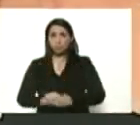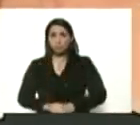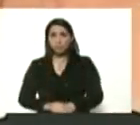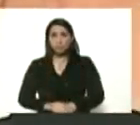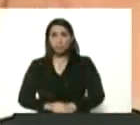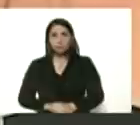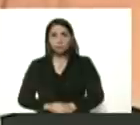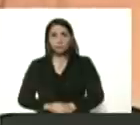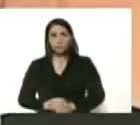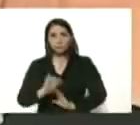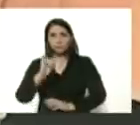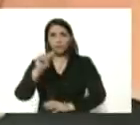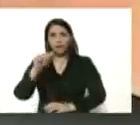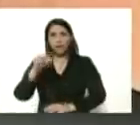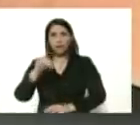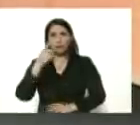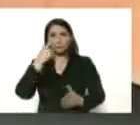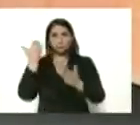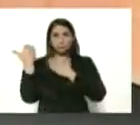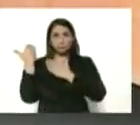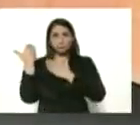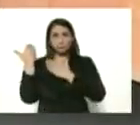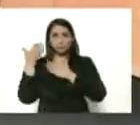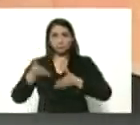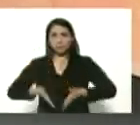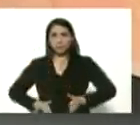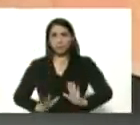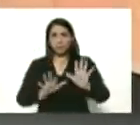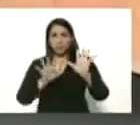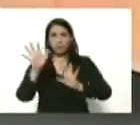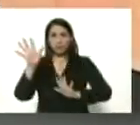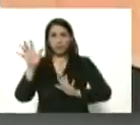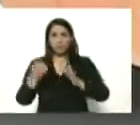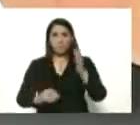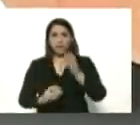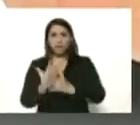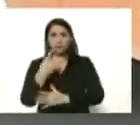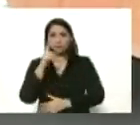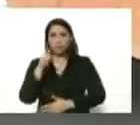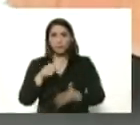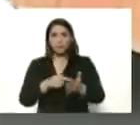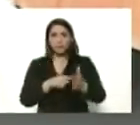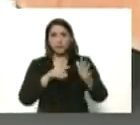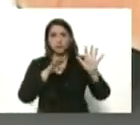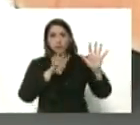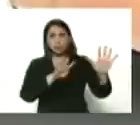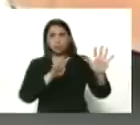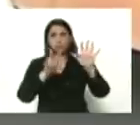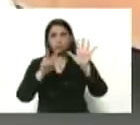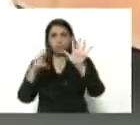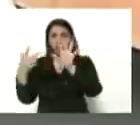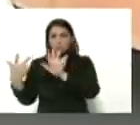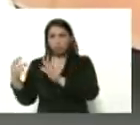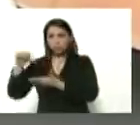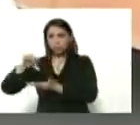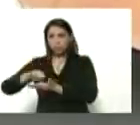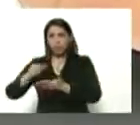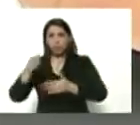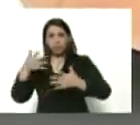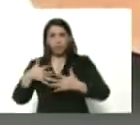Barry Iron Sepp, nacido el 15 de mayo de 1978 en Texas, Estados Unidos.